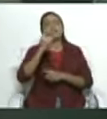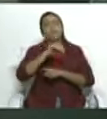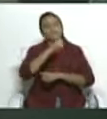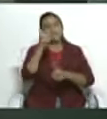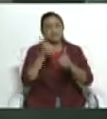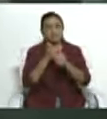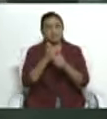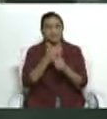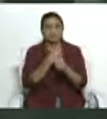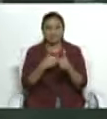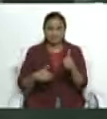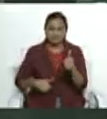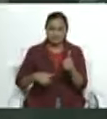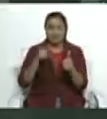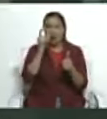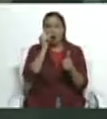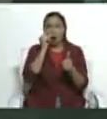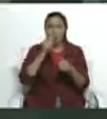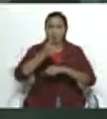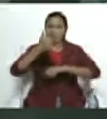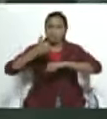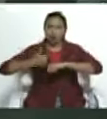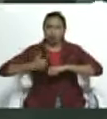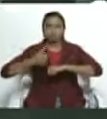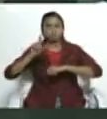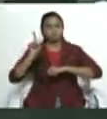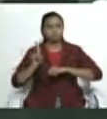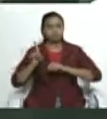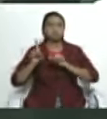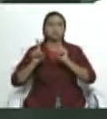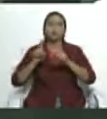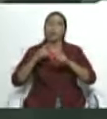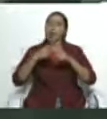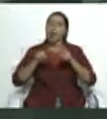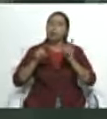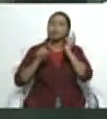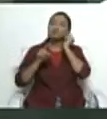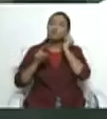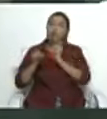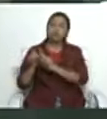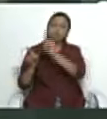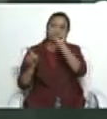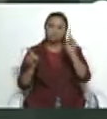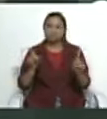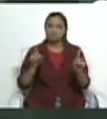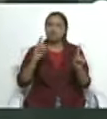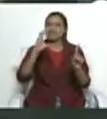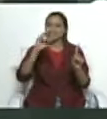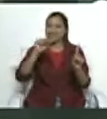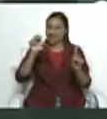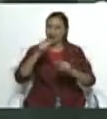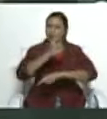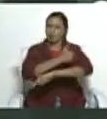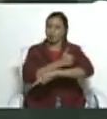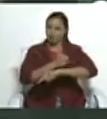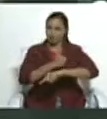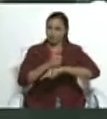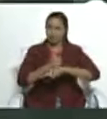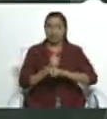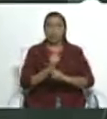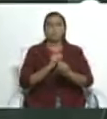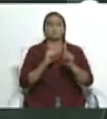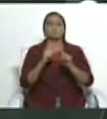Quintero, rector, la rectora y doctora Agné Nogal, la rectora y doctora Rosalba